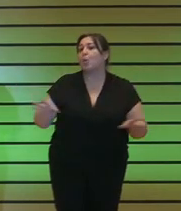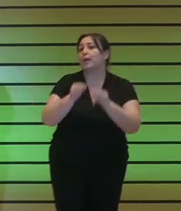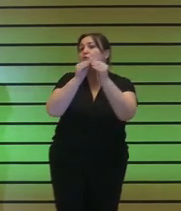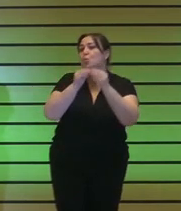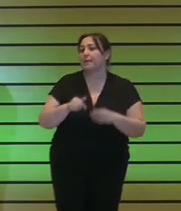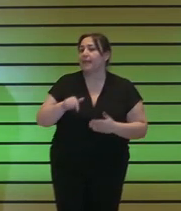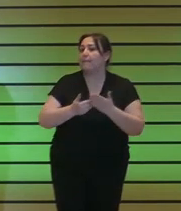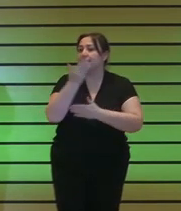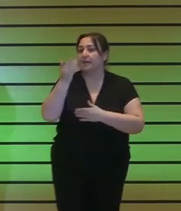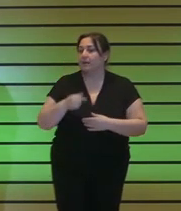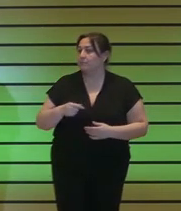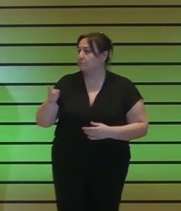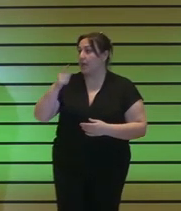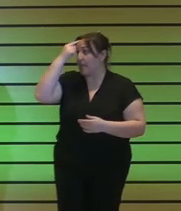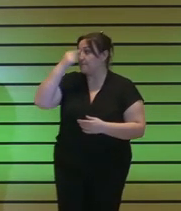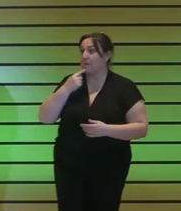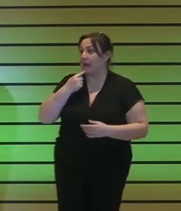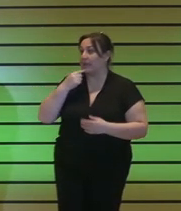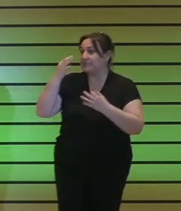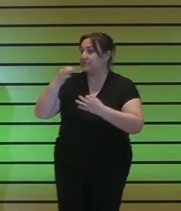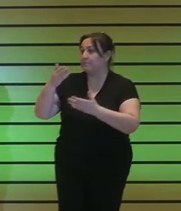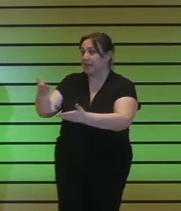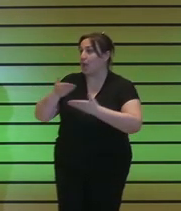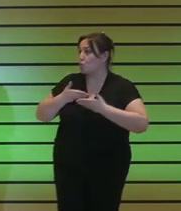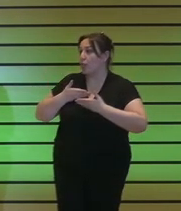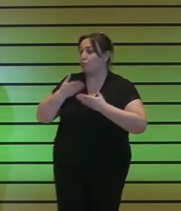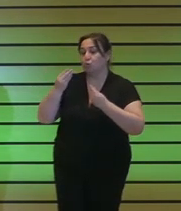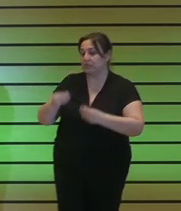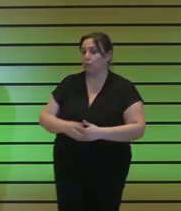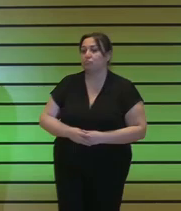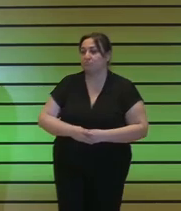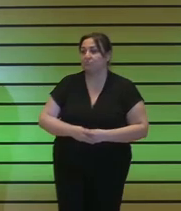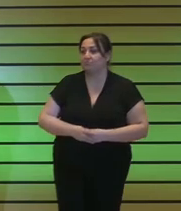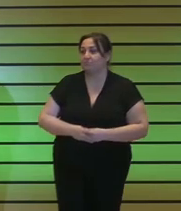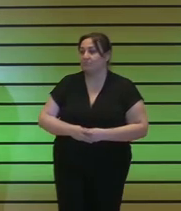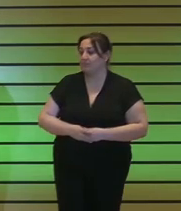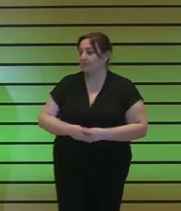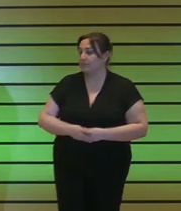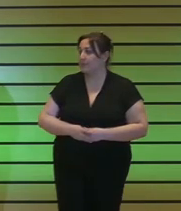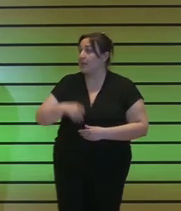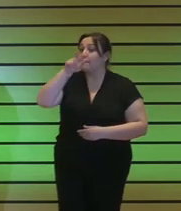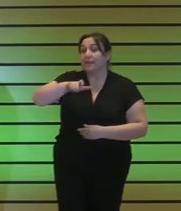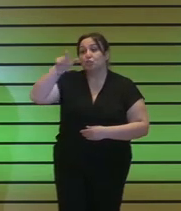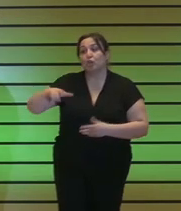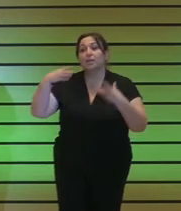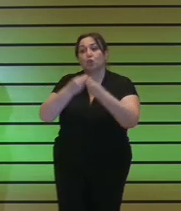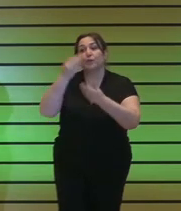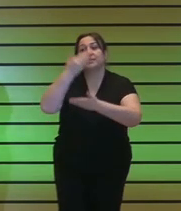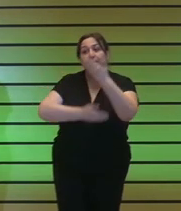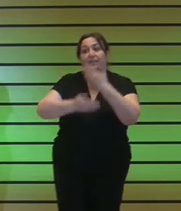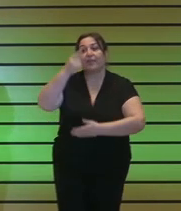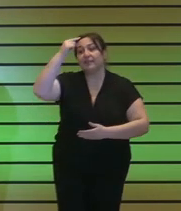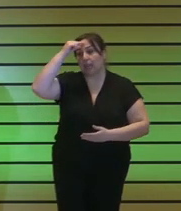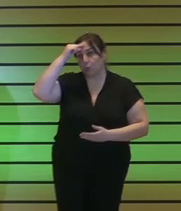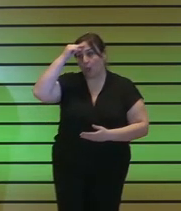la mañana pues la imagen Siempre que nos ayuda un montón las las personas con discapacidad